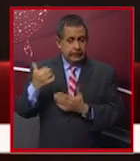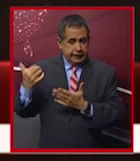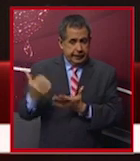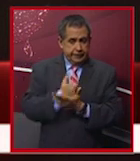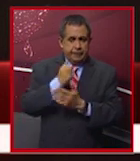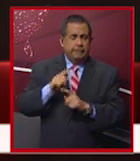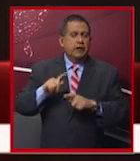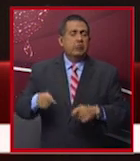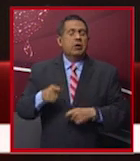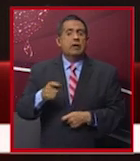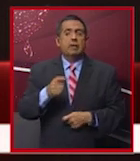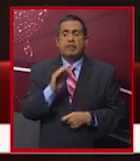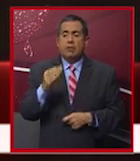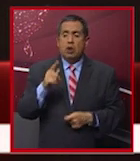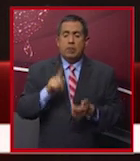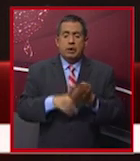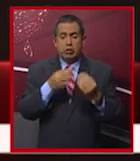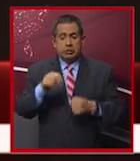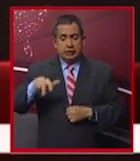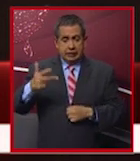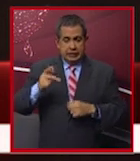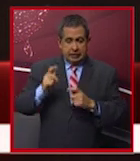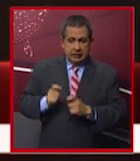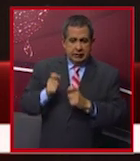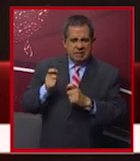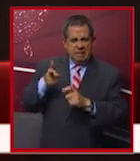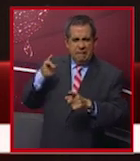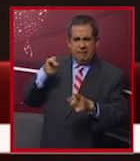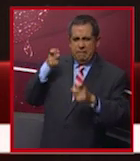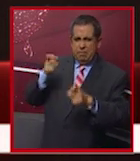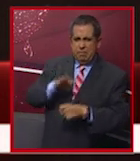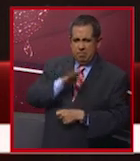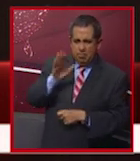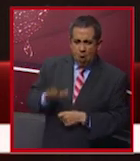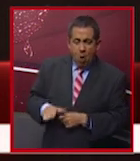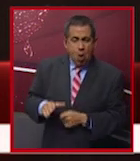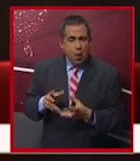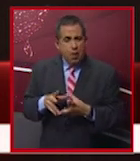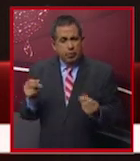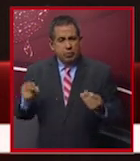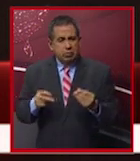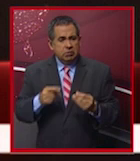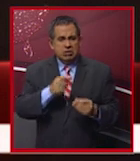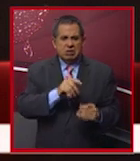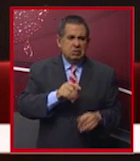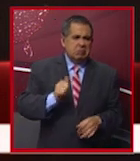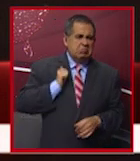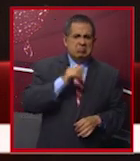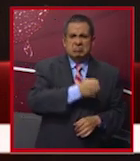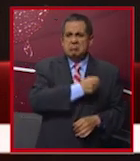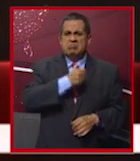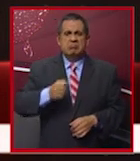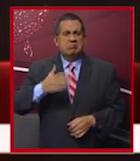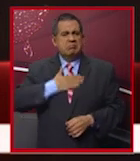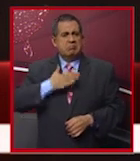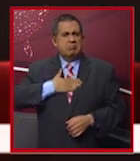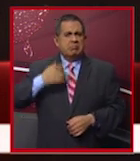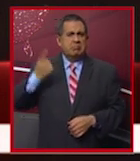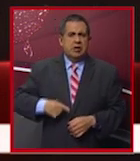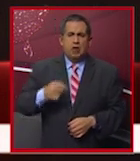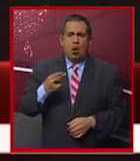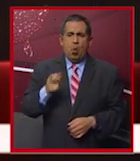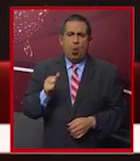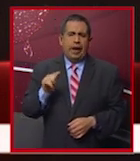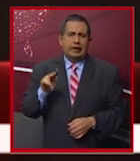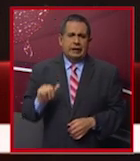que en febrero de 1913 fuera asesinado y la presidencia usurpada por Huerta. De inmediato,